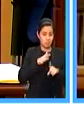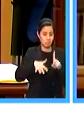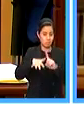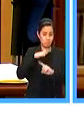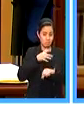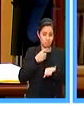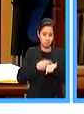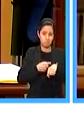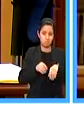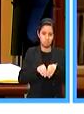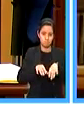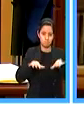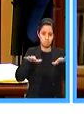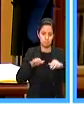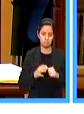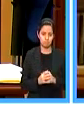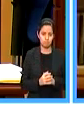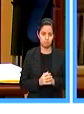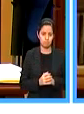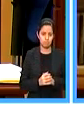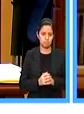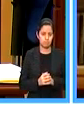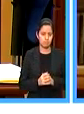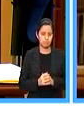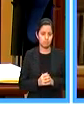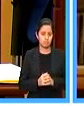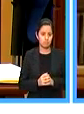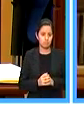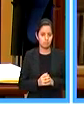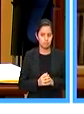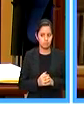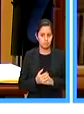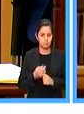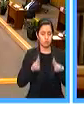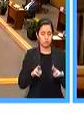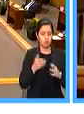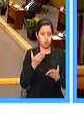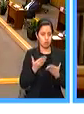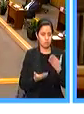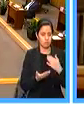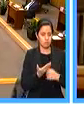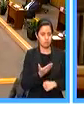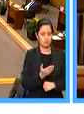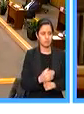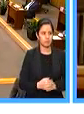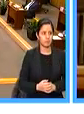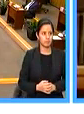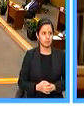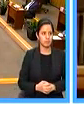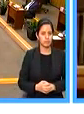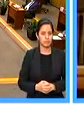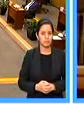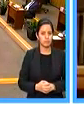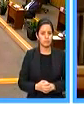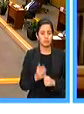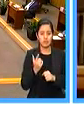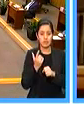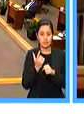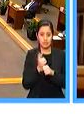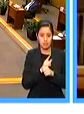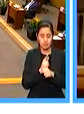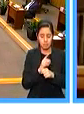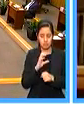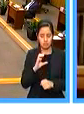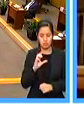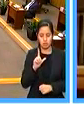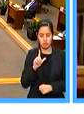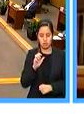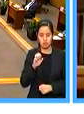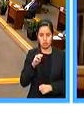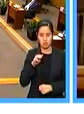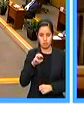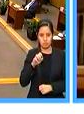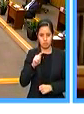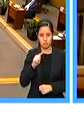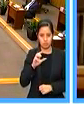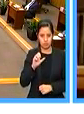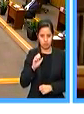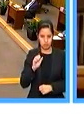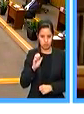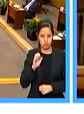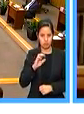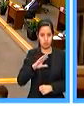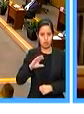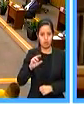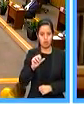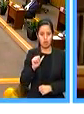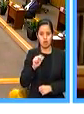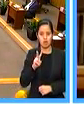ya procesó tanto los dictámenes como las quejas que se nos presentaron, y esas se